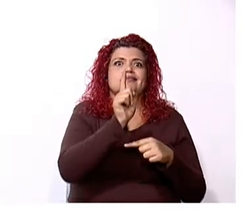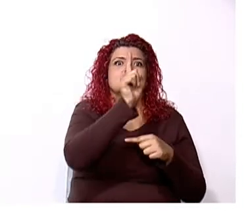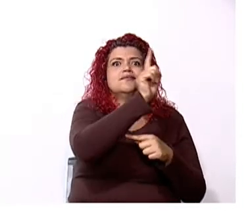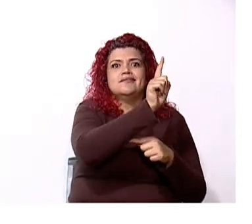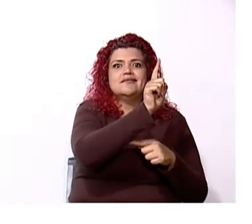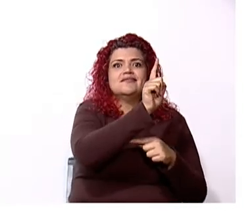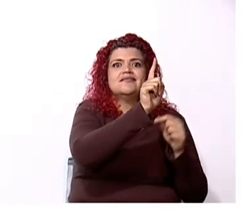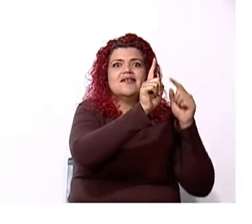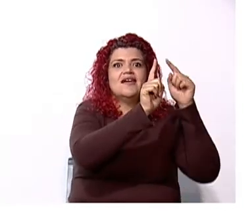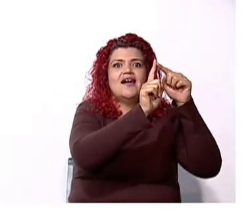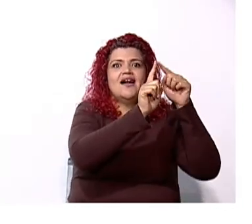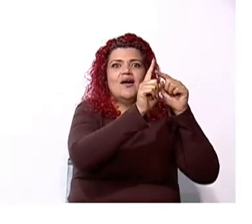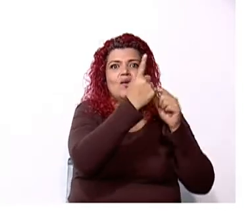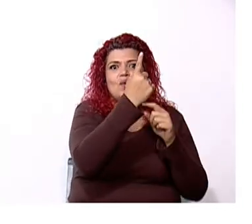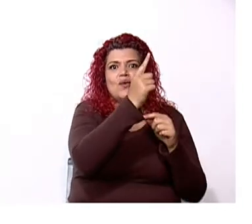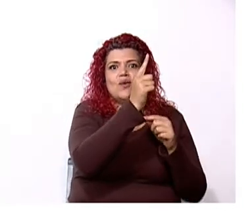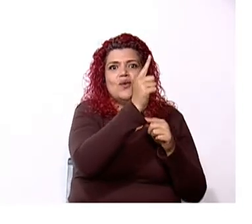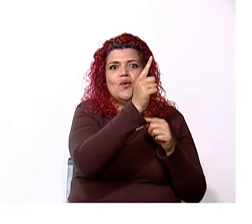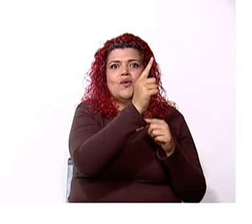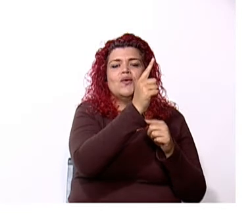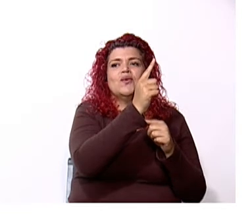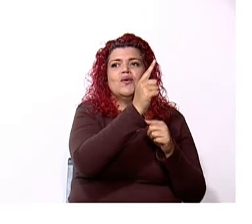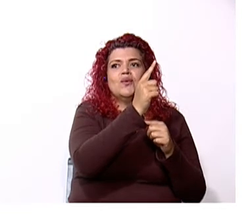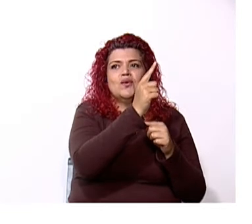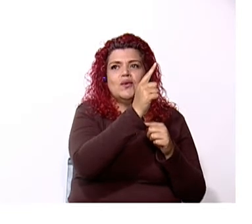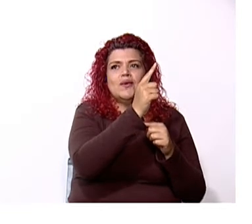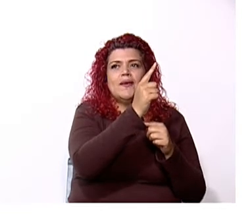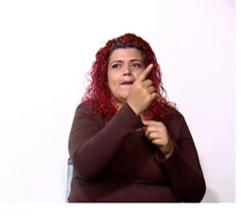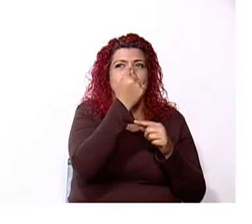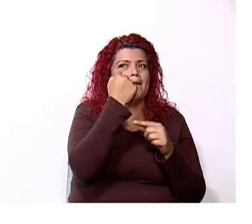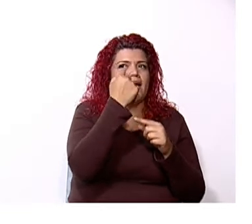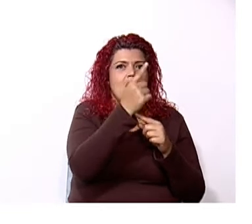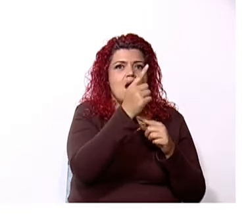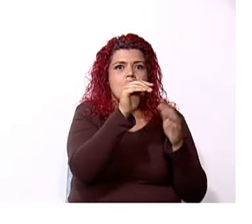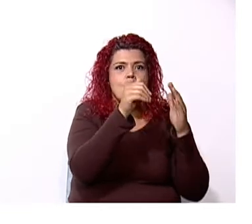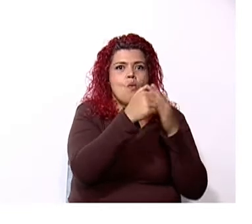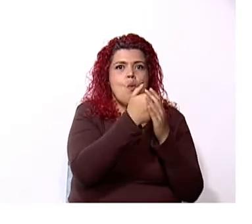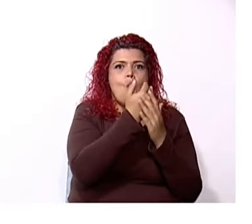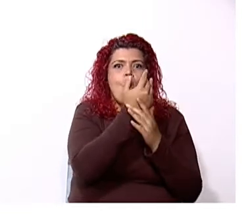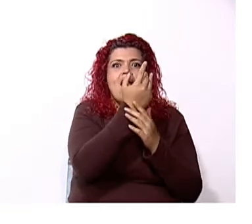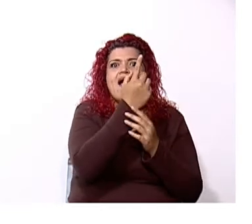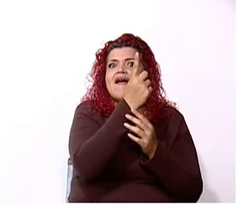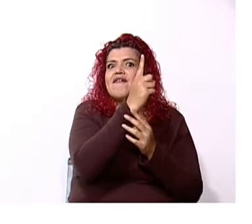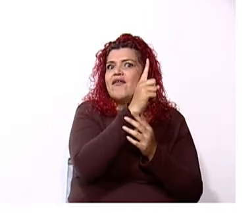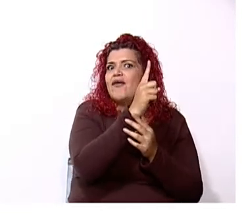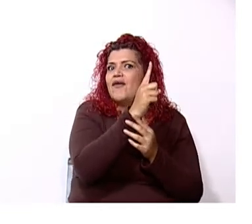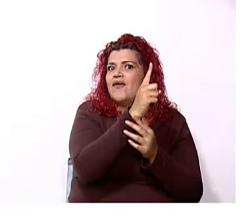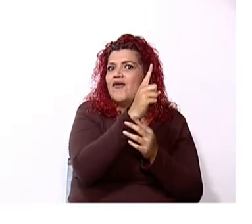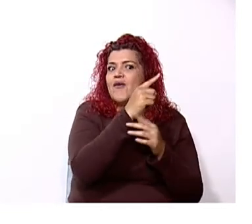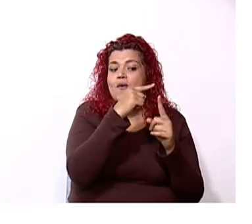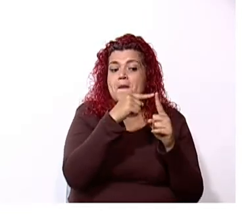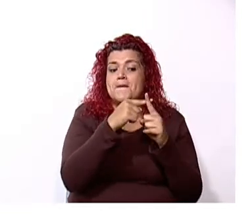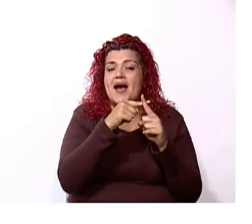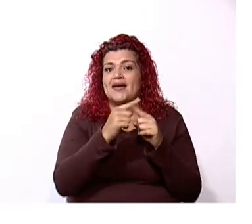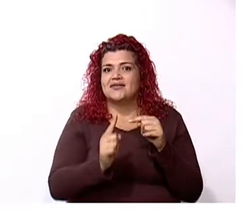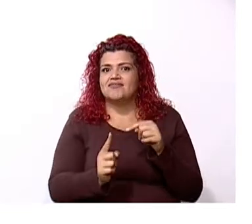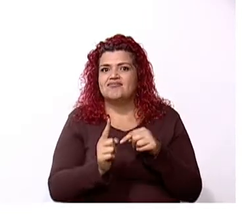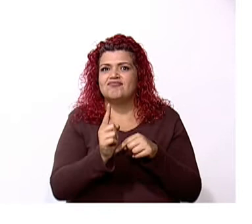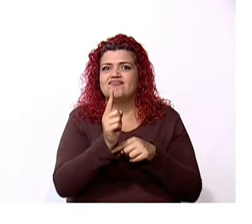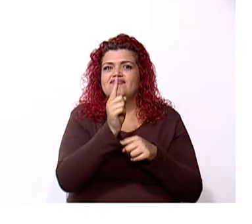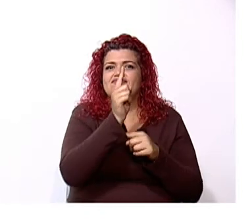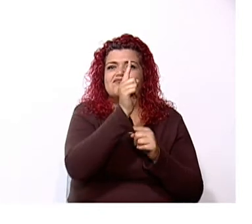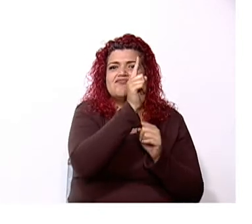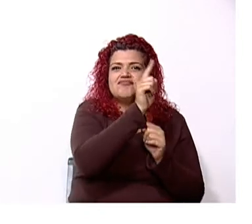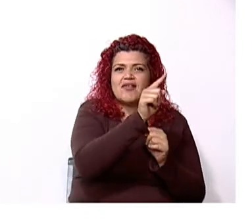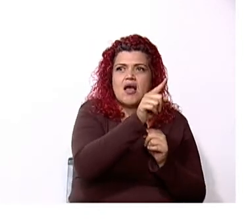reagrupo 1 en la siguiente casilla. Entonces, vean ustedes que al sumar uno más, nos